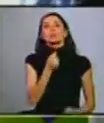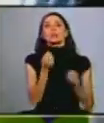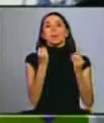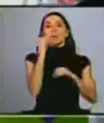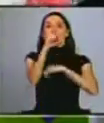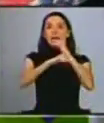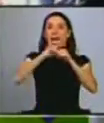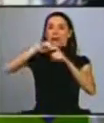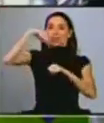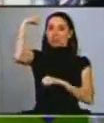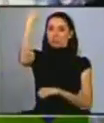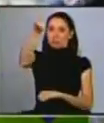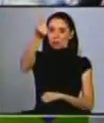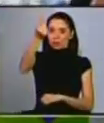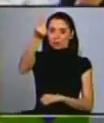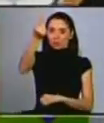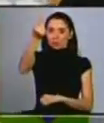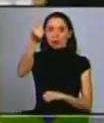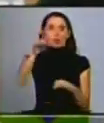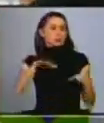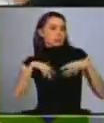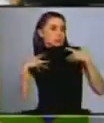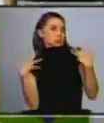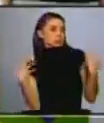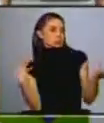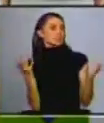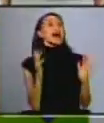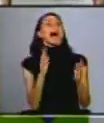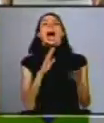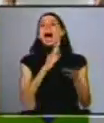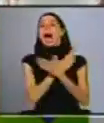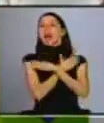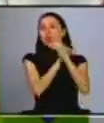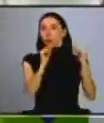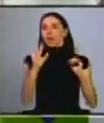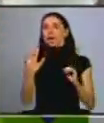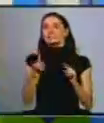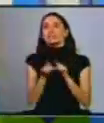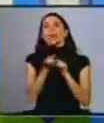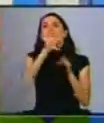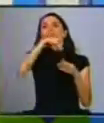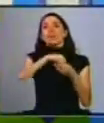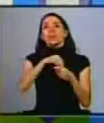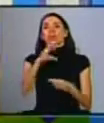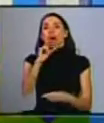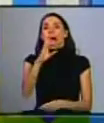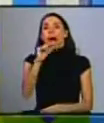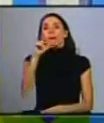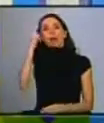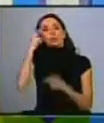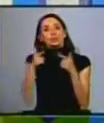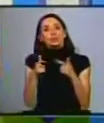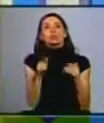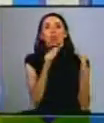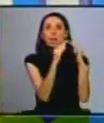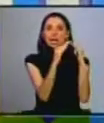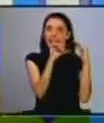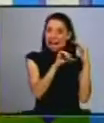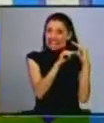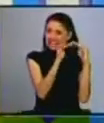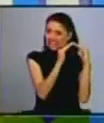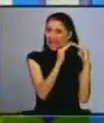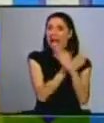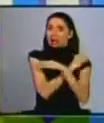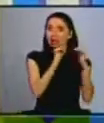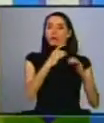buen año el próximo. Y es un glamoroso el año nuevo. ¿Y es parte de la cábala? Sí, también. Aunque tú pases el año nuevo en tu casa, si lo